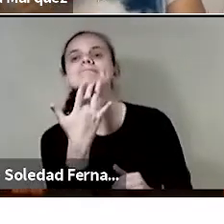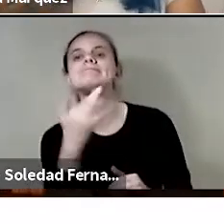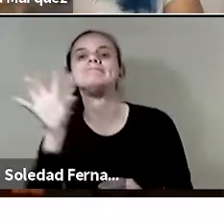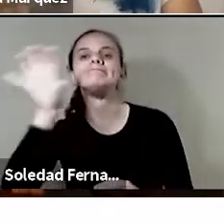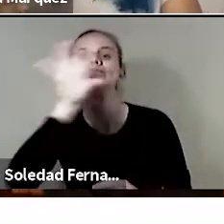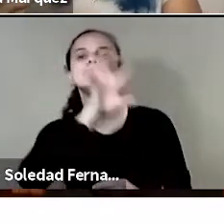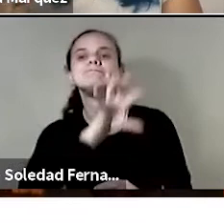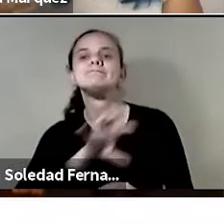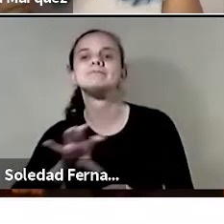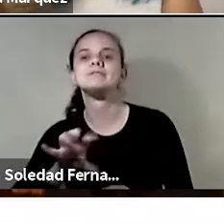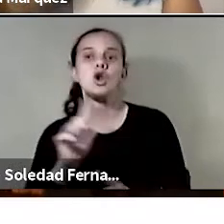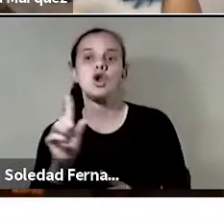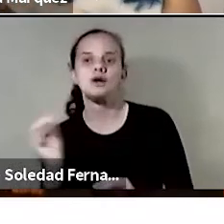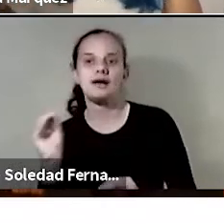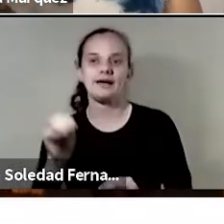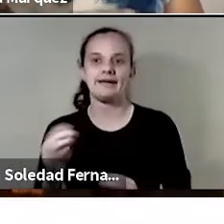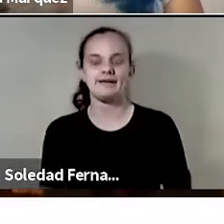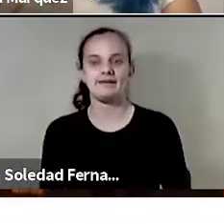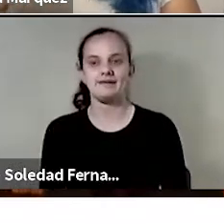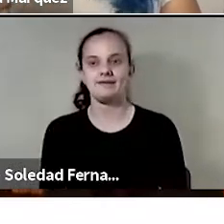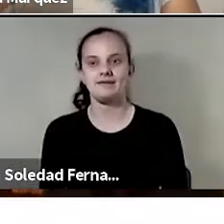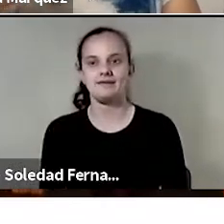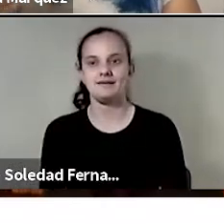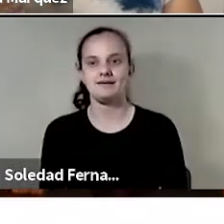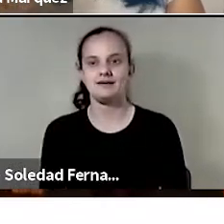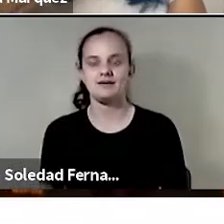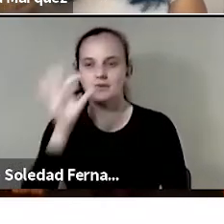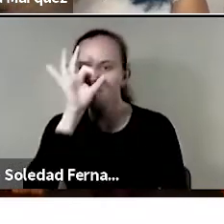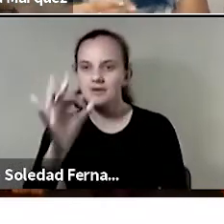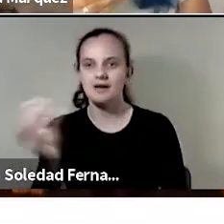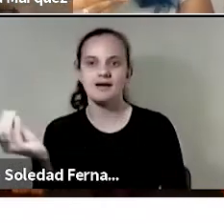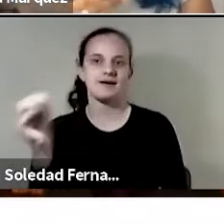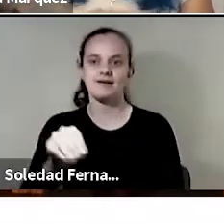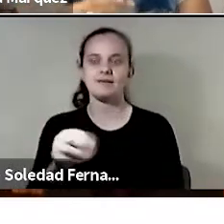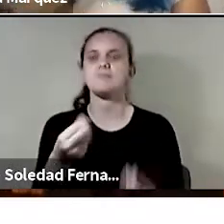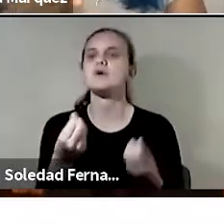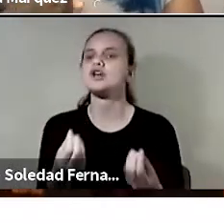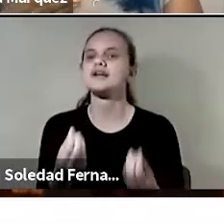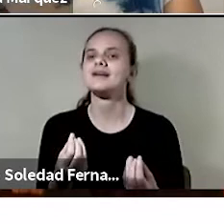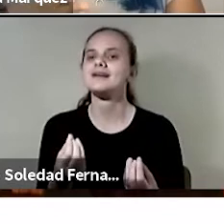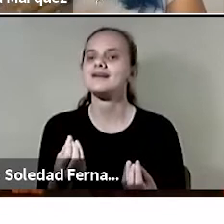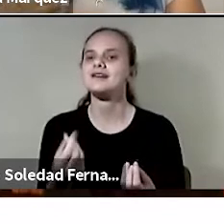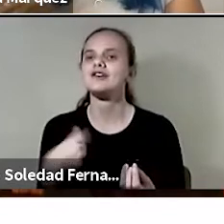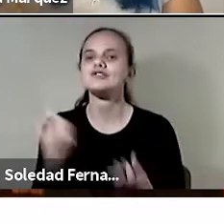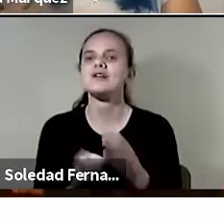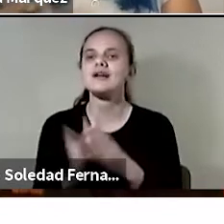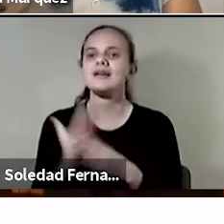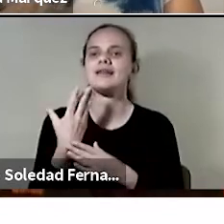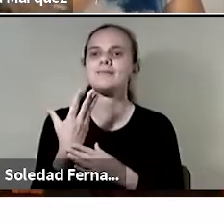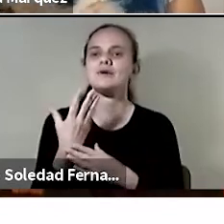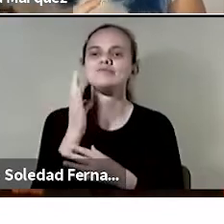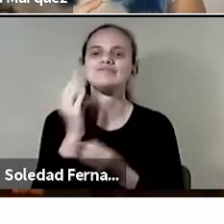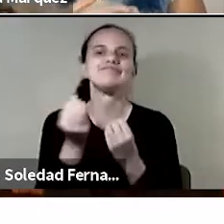voy a comunicar es meramente decorativa, entonces jamás tenemos que agregarla en el texto